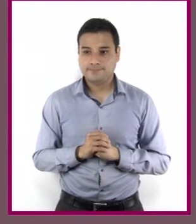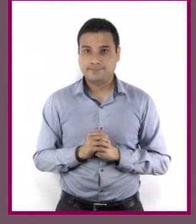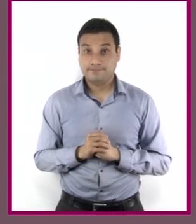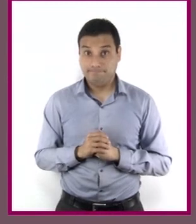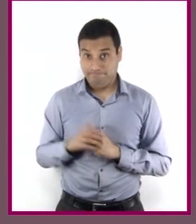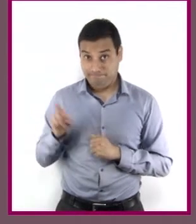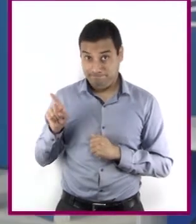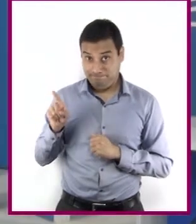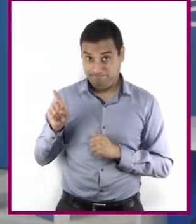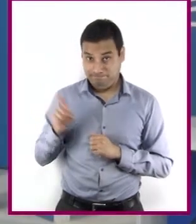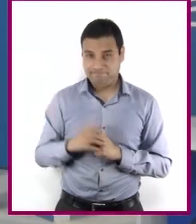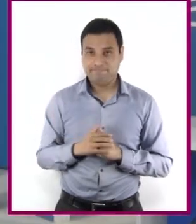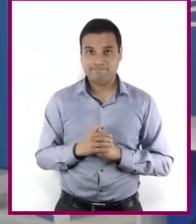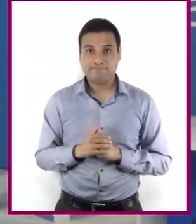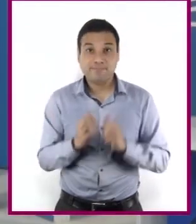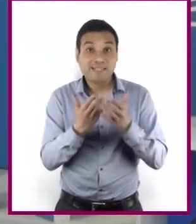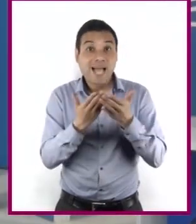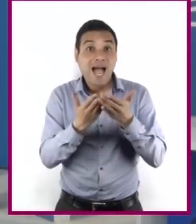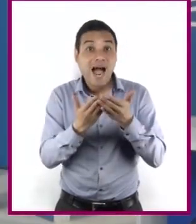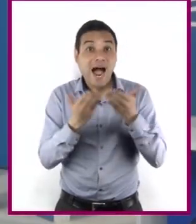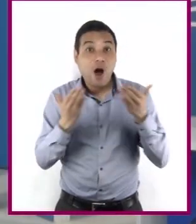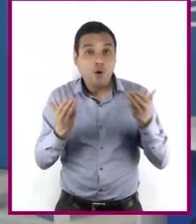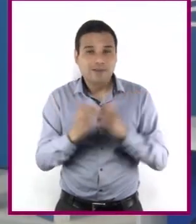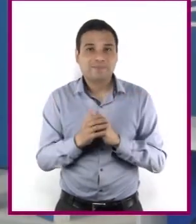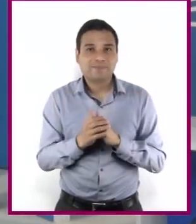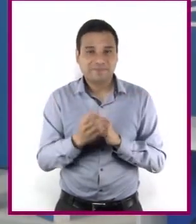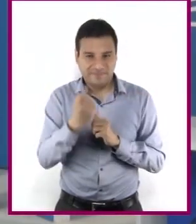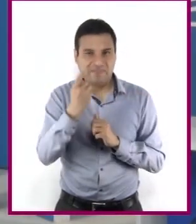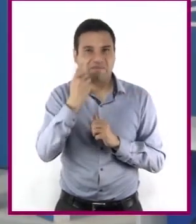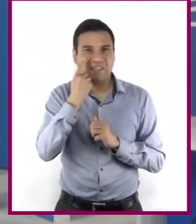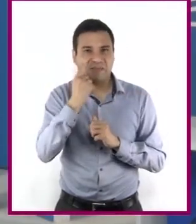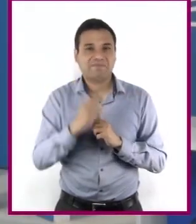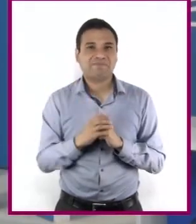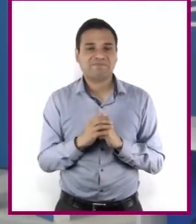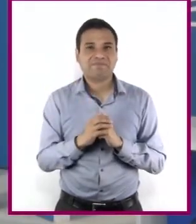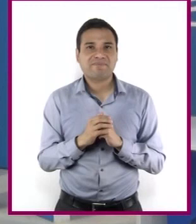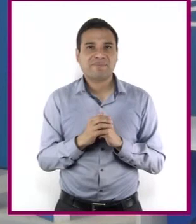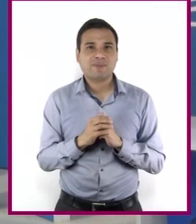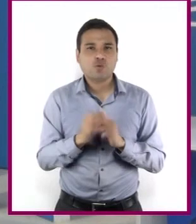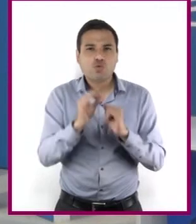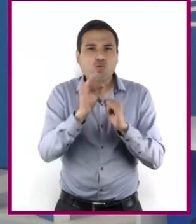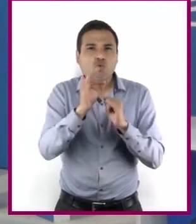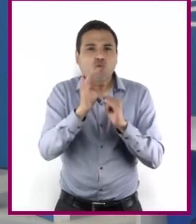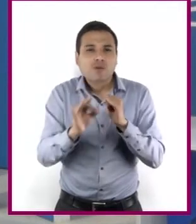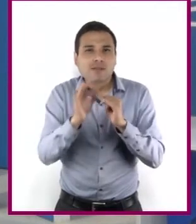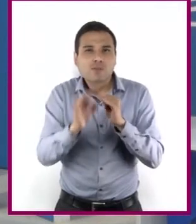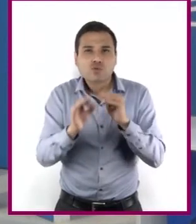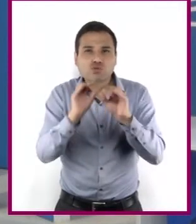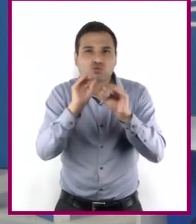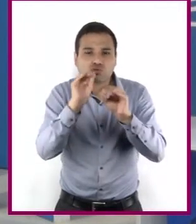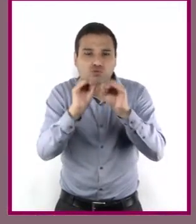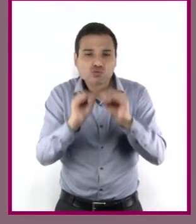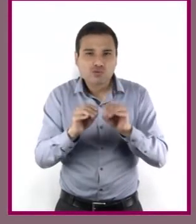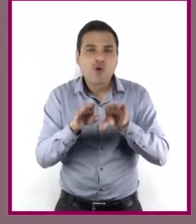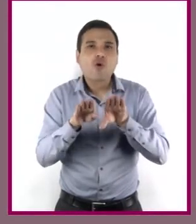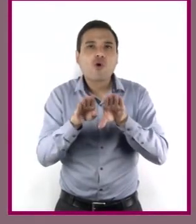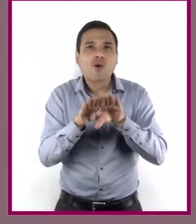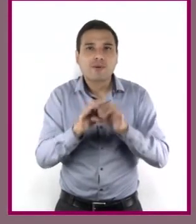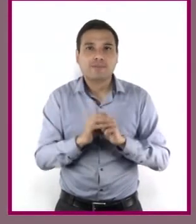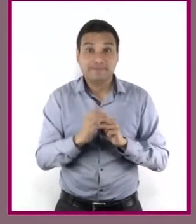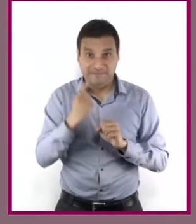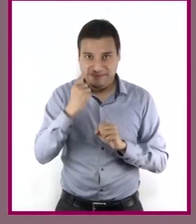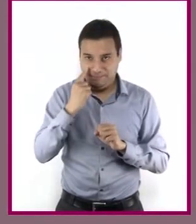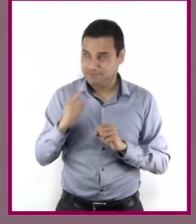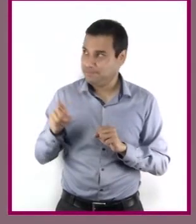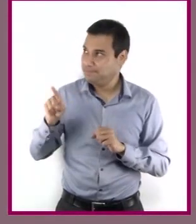discriminación. Ahora les presentamos cómo resolvimos la parte final del reto. En pantalla